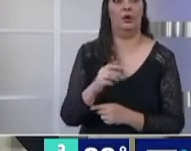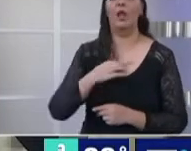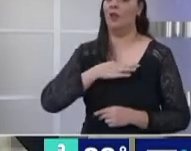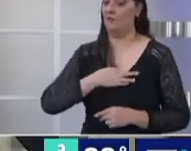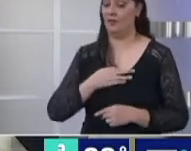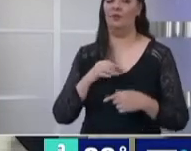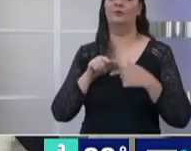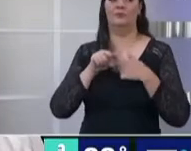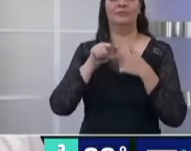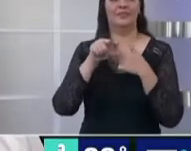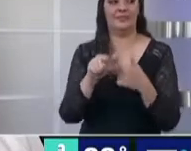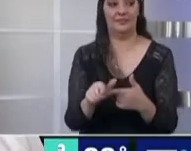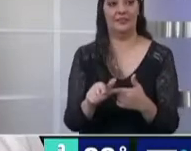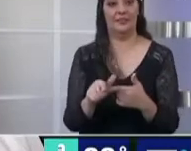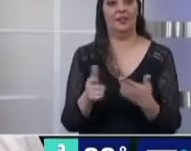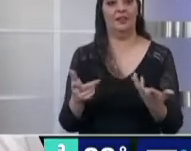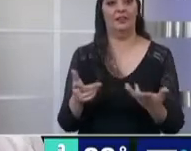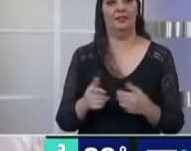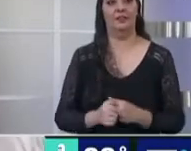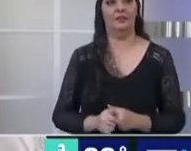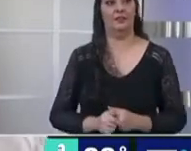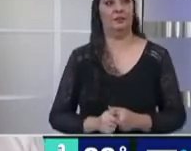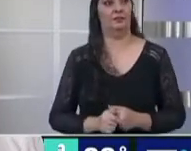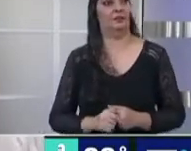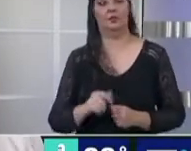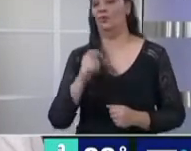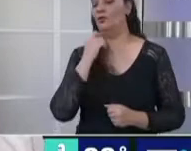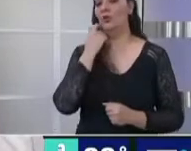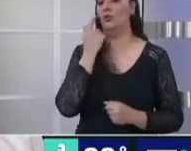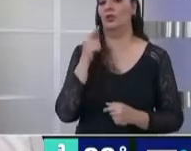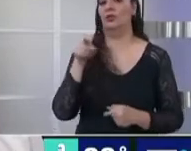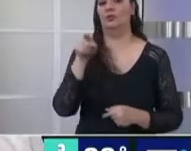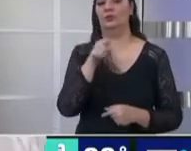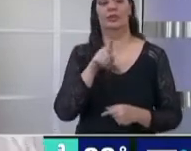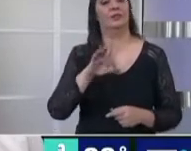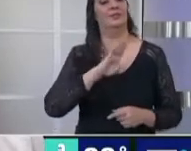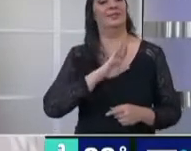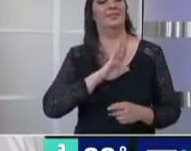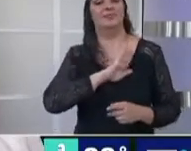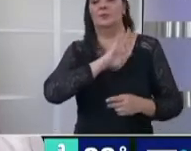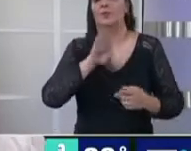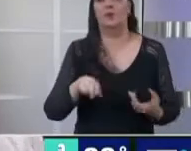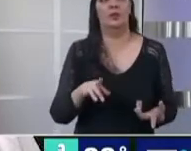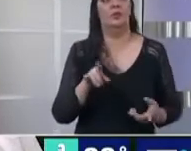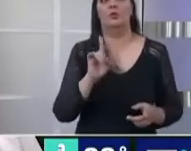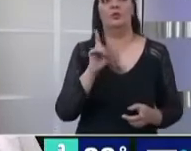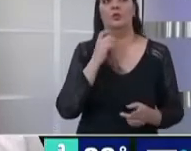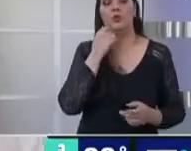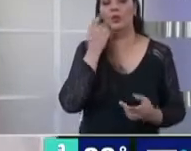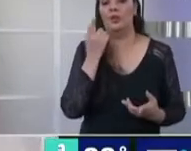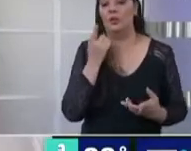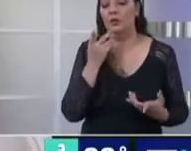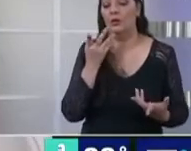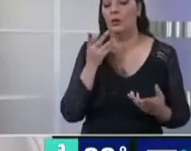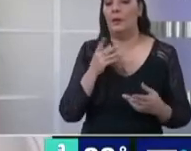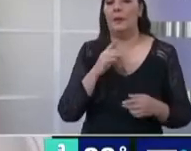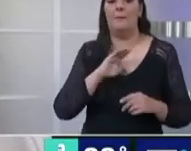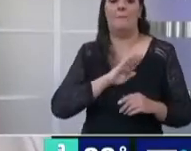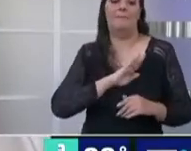aquí. Hay que seguirse cuidando. No quiero que pierdan un familiar. No quiero que pierdan un amigo. Por